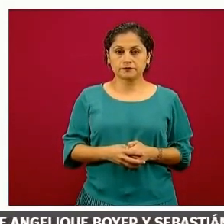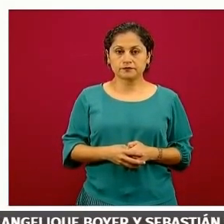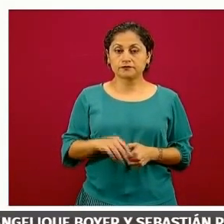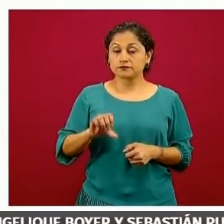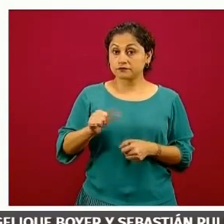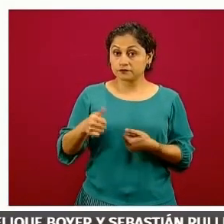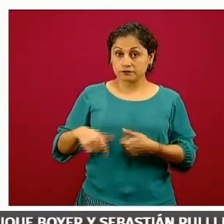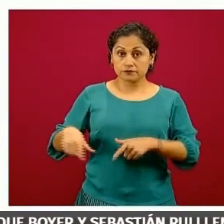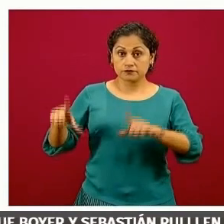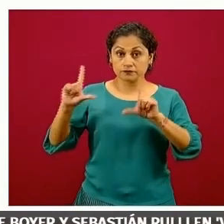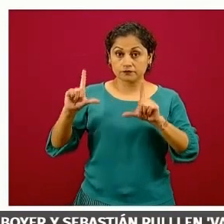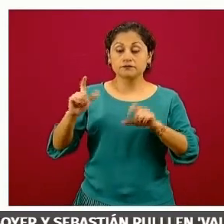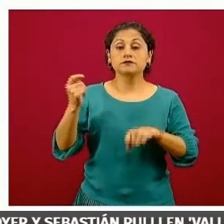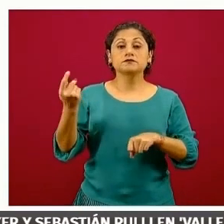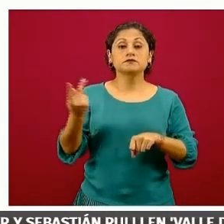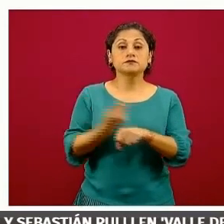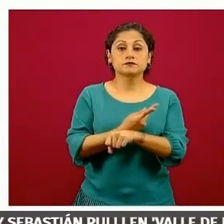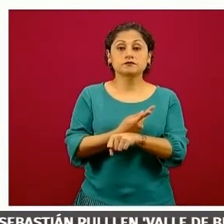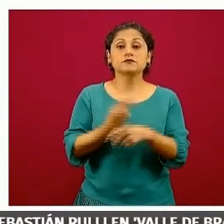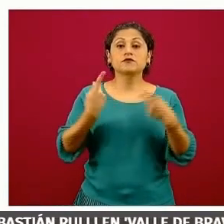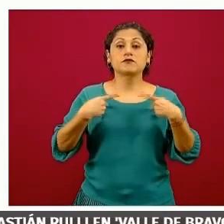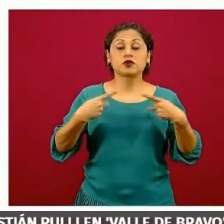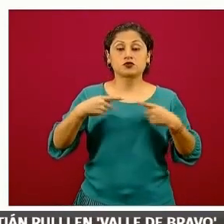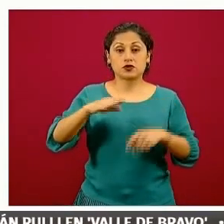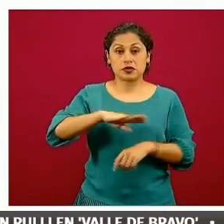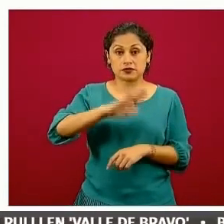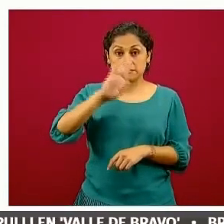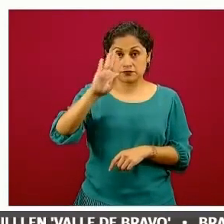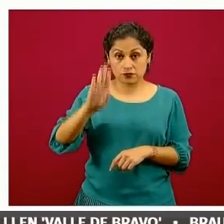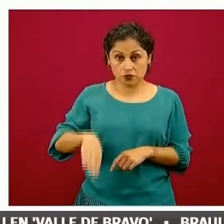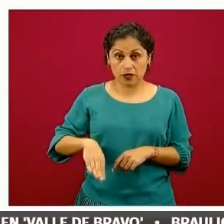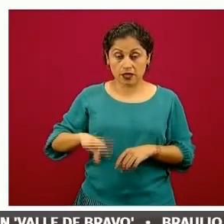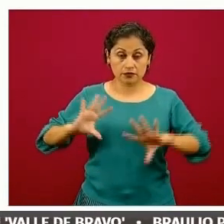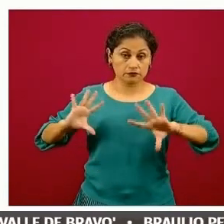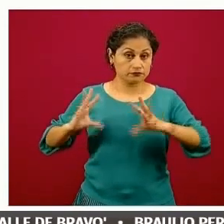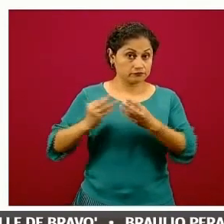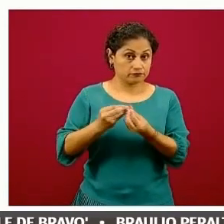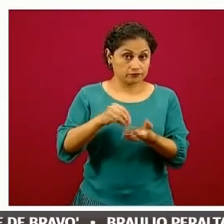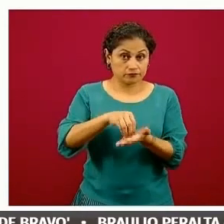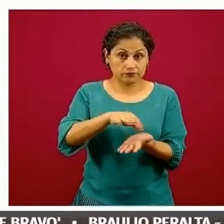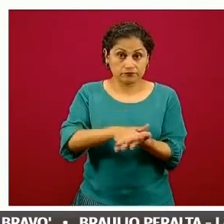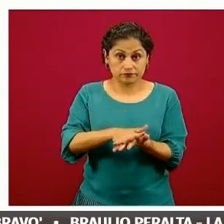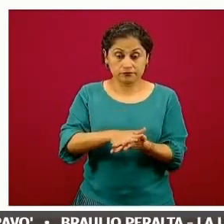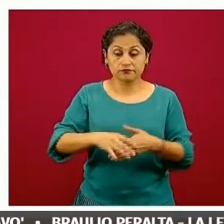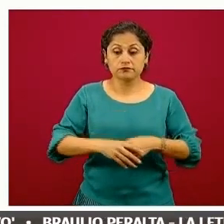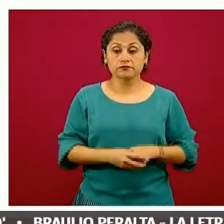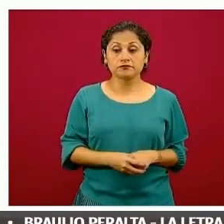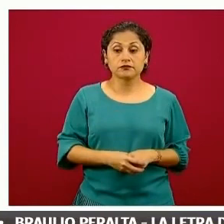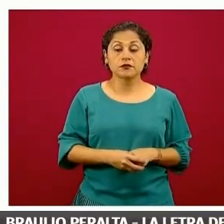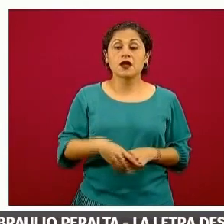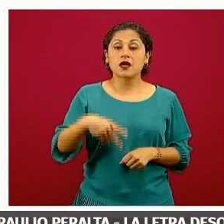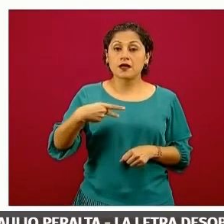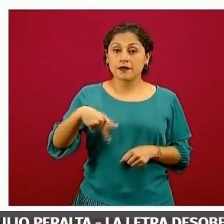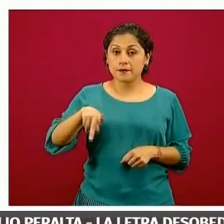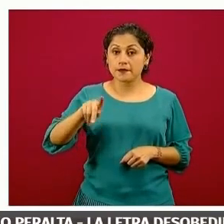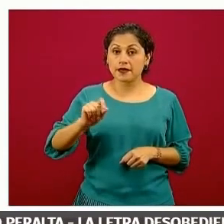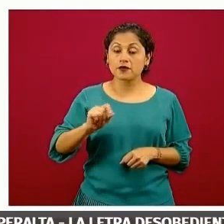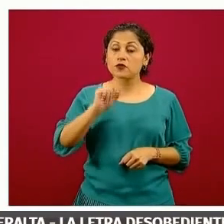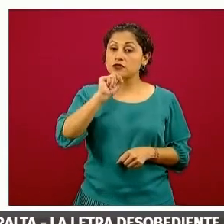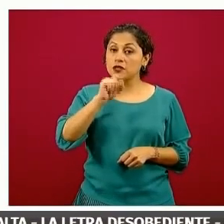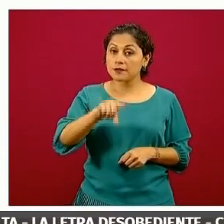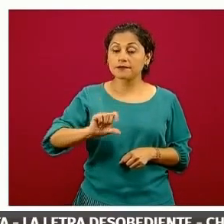Es la distribución de las defunciones que hasta el momento se han confirmado, así también como las que aún se